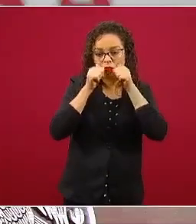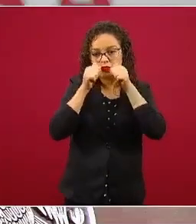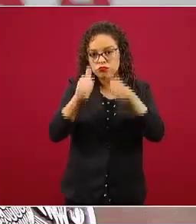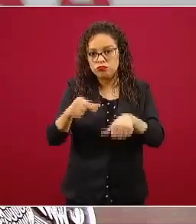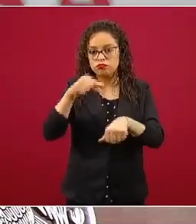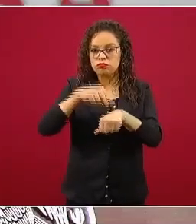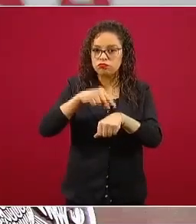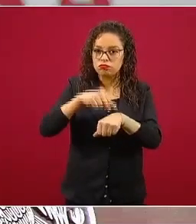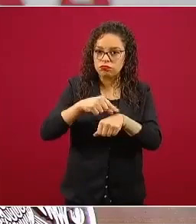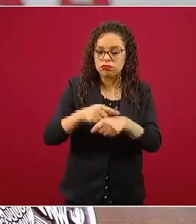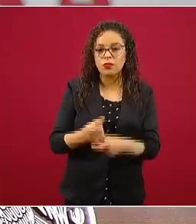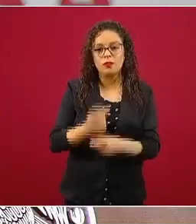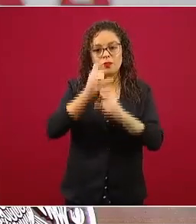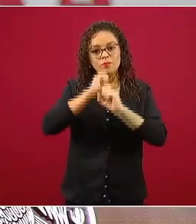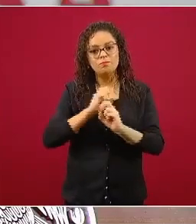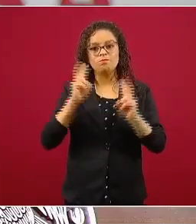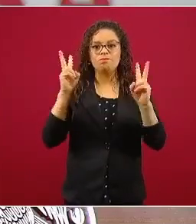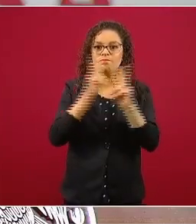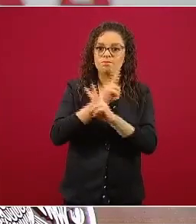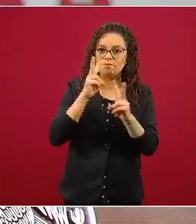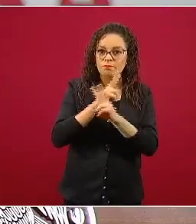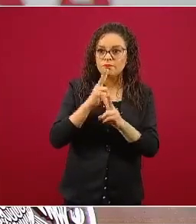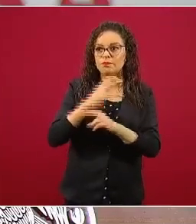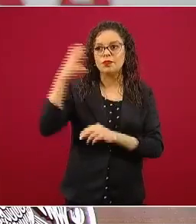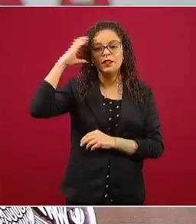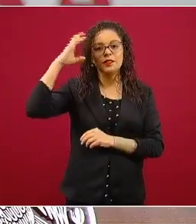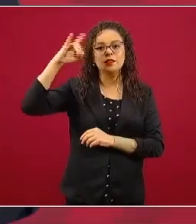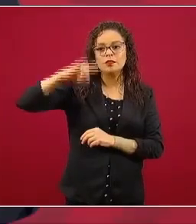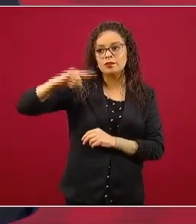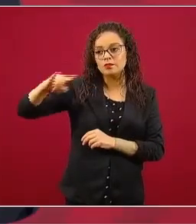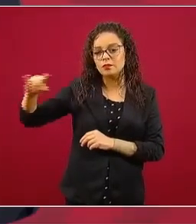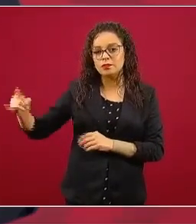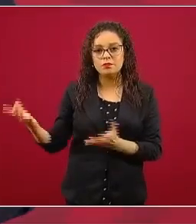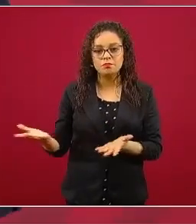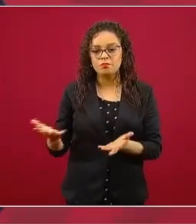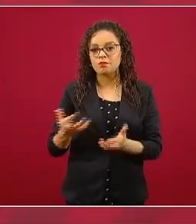ni ventiladores, ni especialistas.